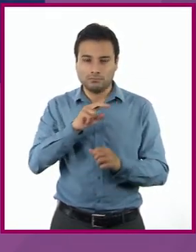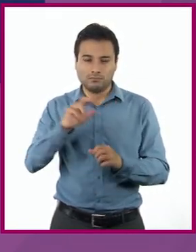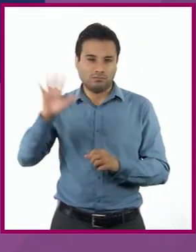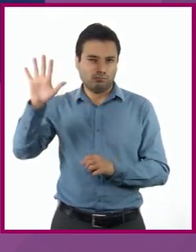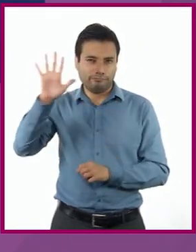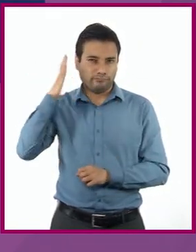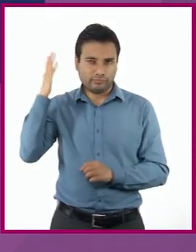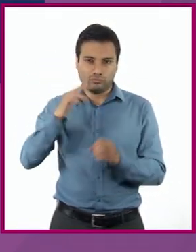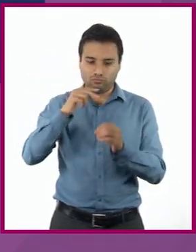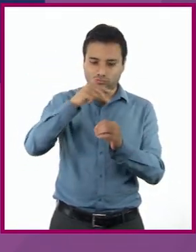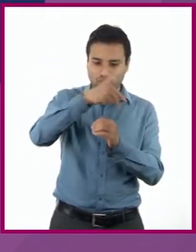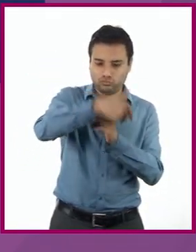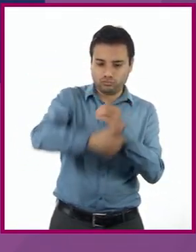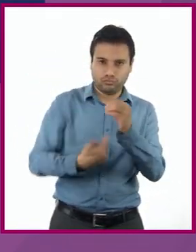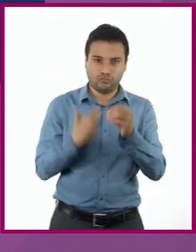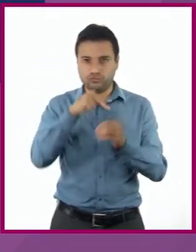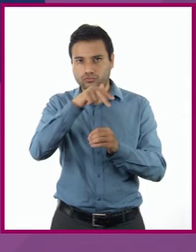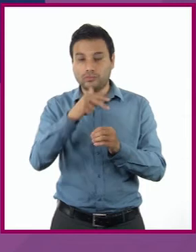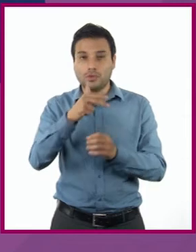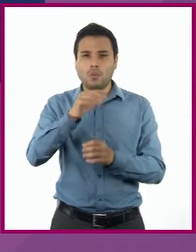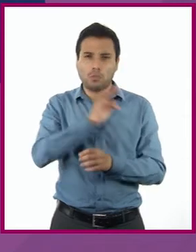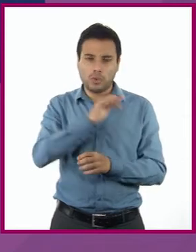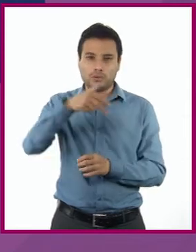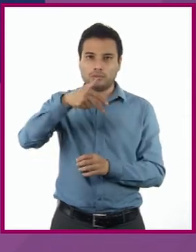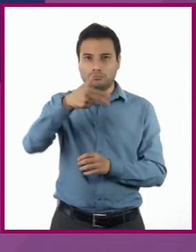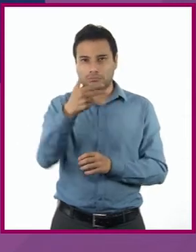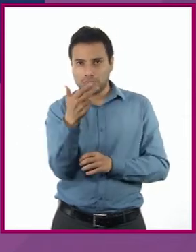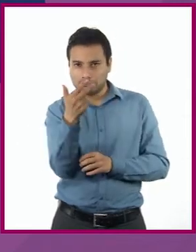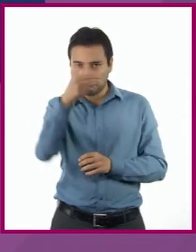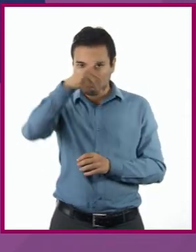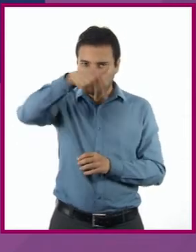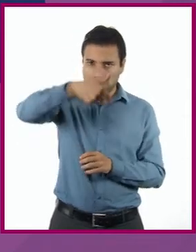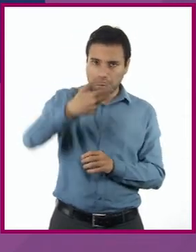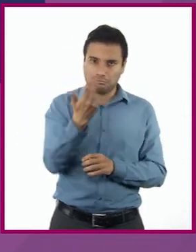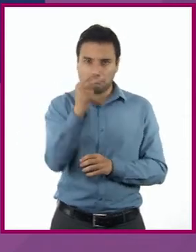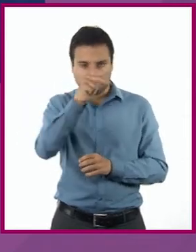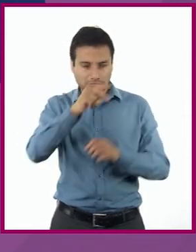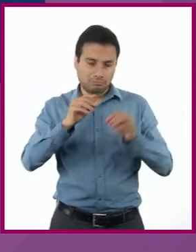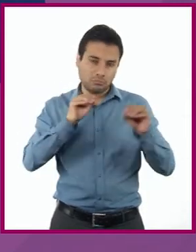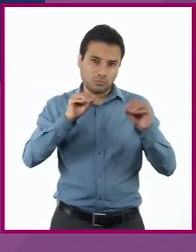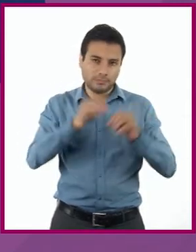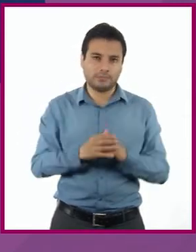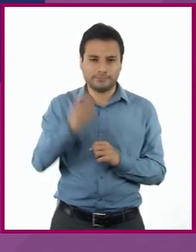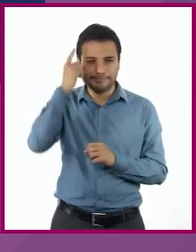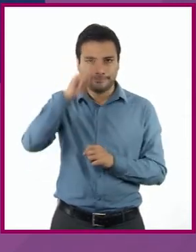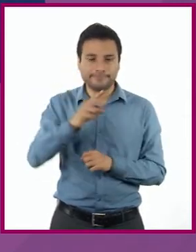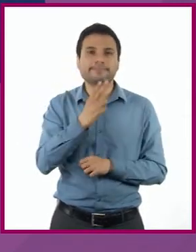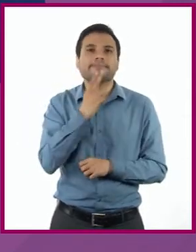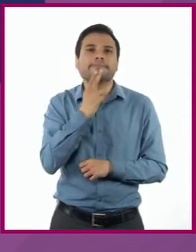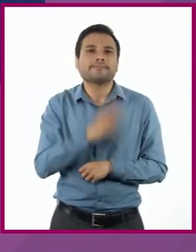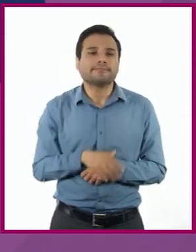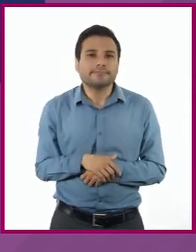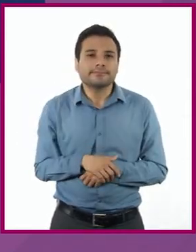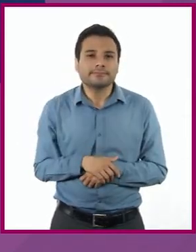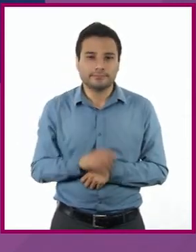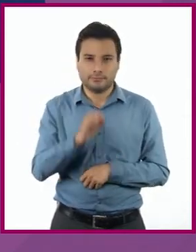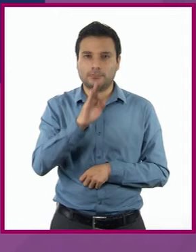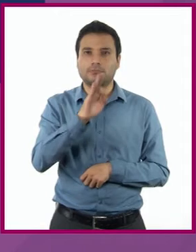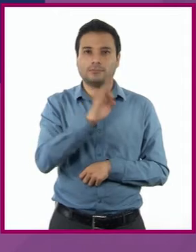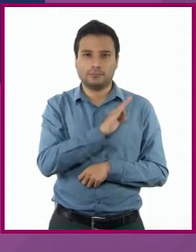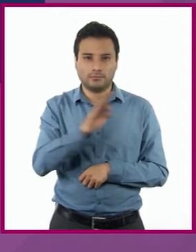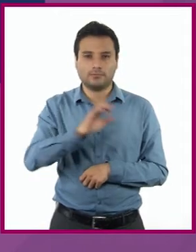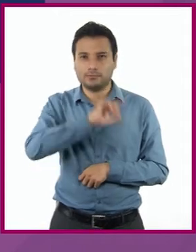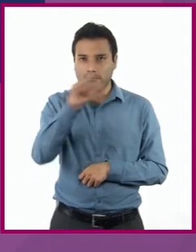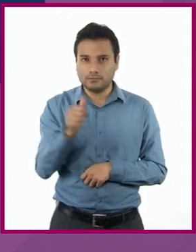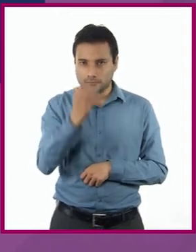una órbita con inclinación variable respecto al plano del ecuador. Se encargan de enviar los datos para elaborar los